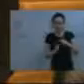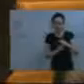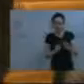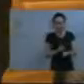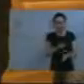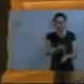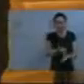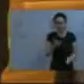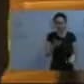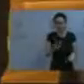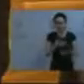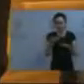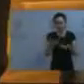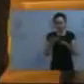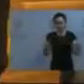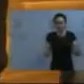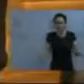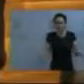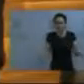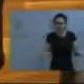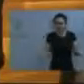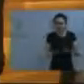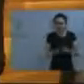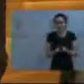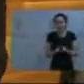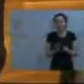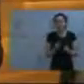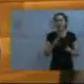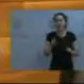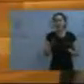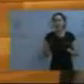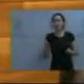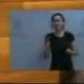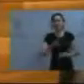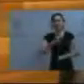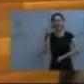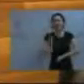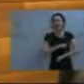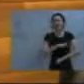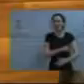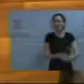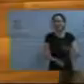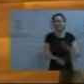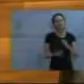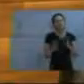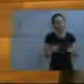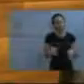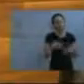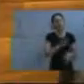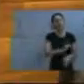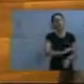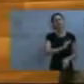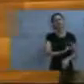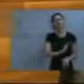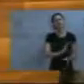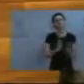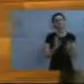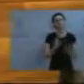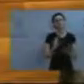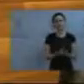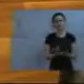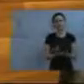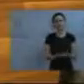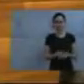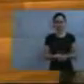tipo de cosas, que ya no son aplicaciones, ¿no? El ahorro que se produciría, señor consejero, sería evidente